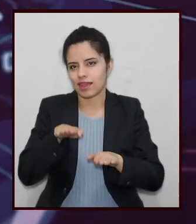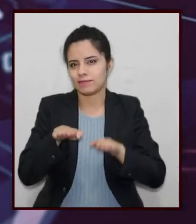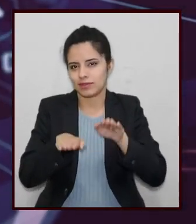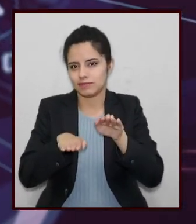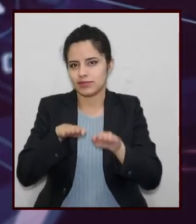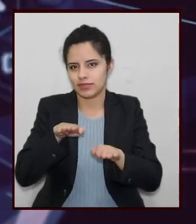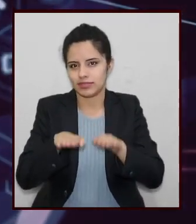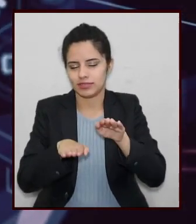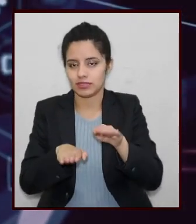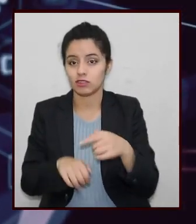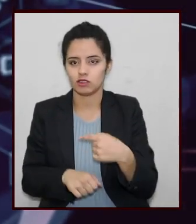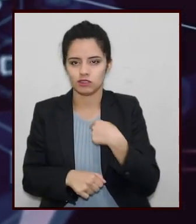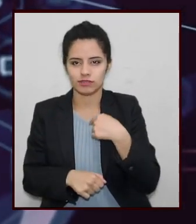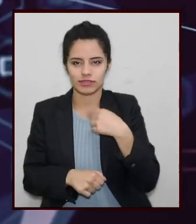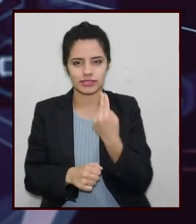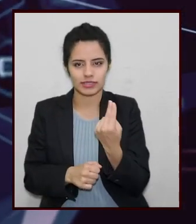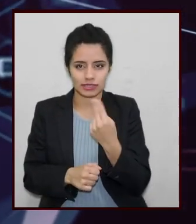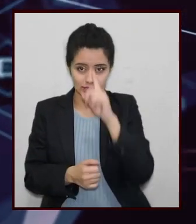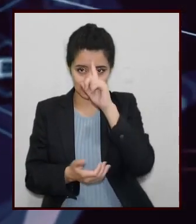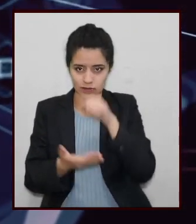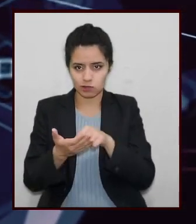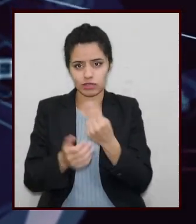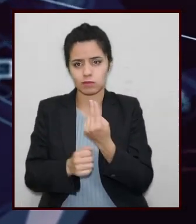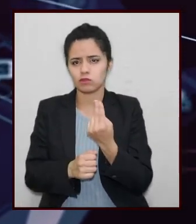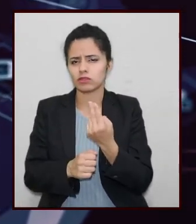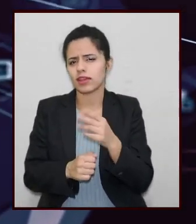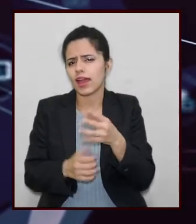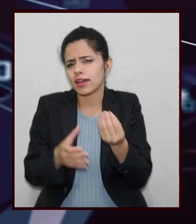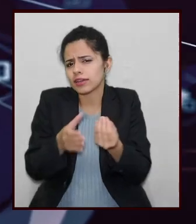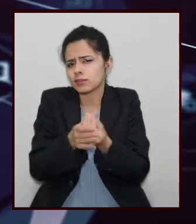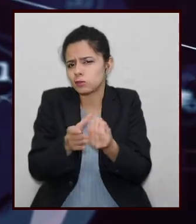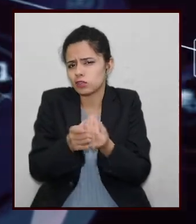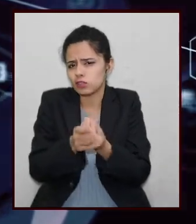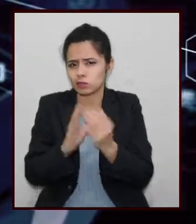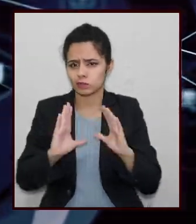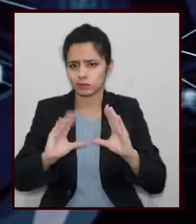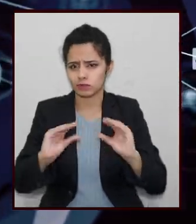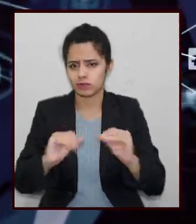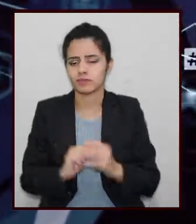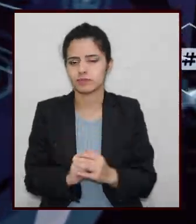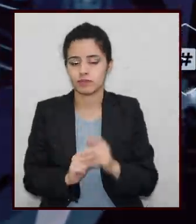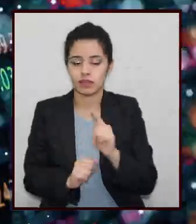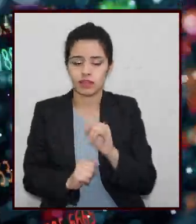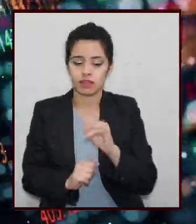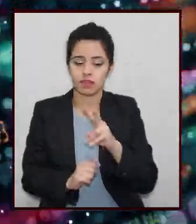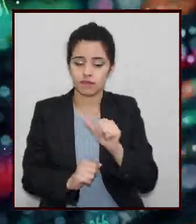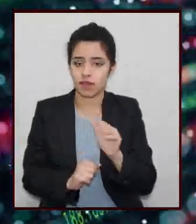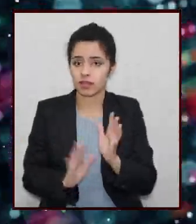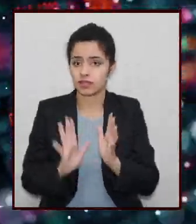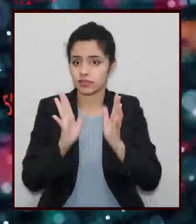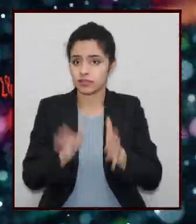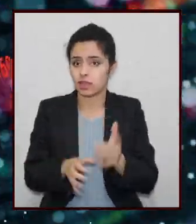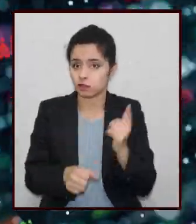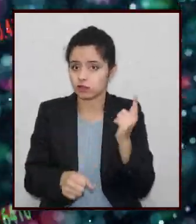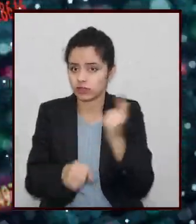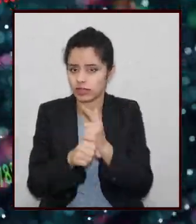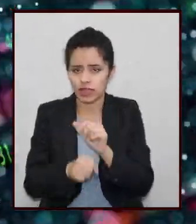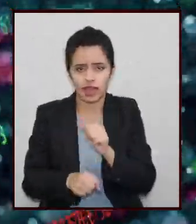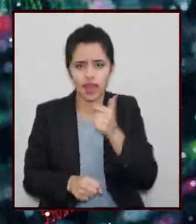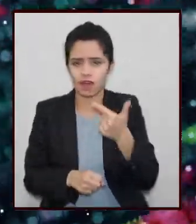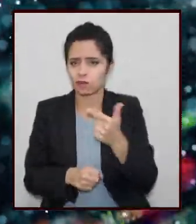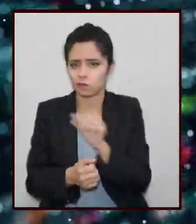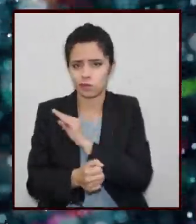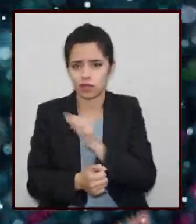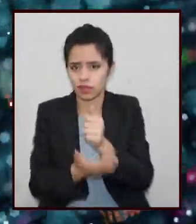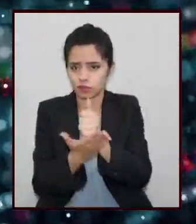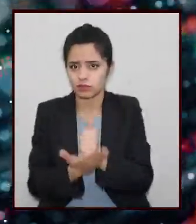para aprender a usar una hoja de cálculo chido, hacen falta unas clases o mínimo un cursito express. Tiva, ¿has encontrado algo que